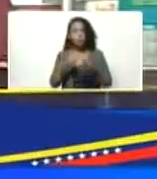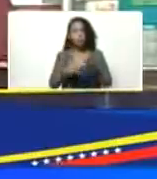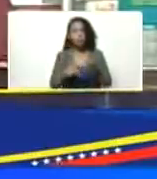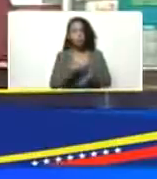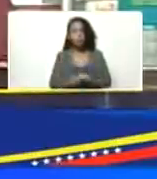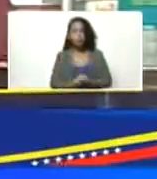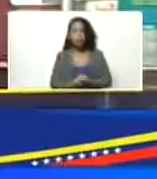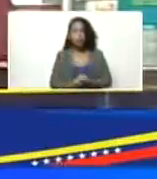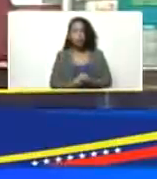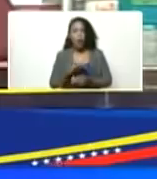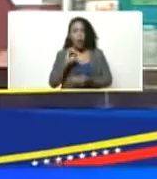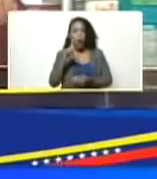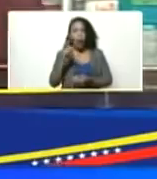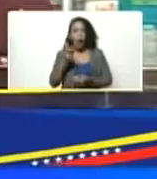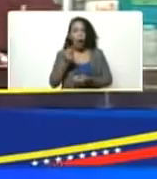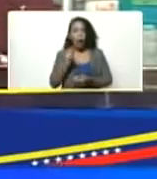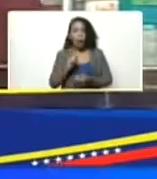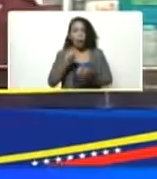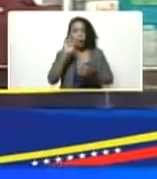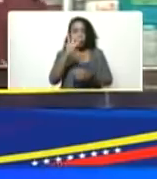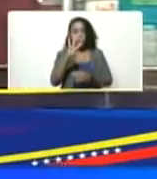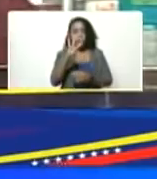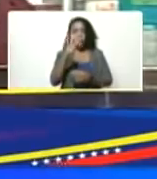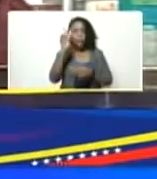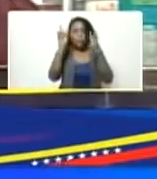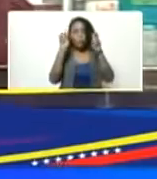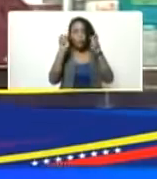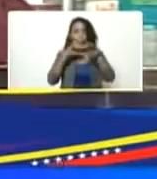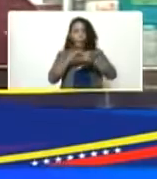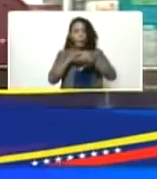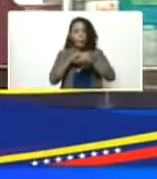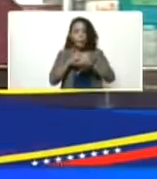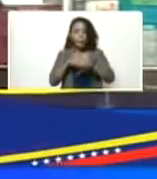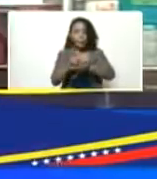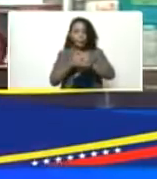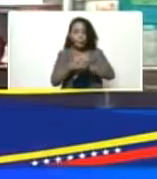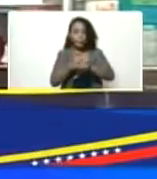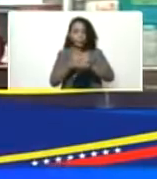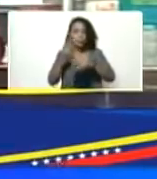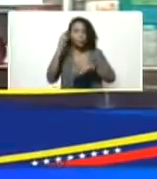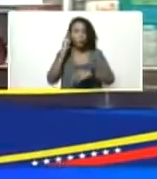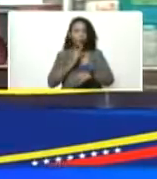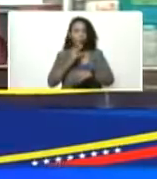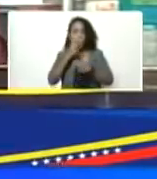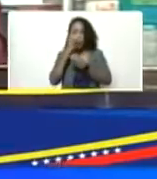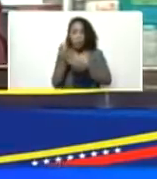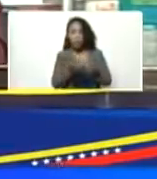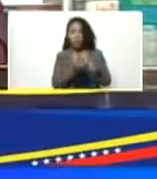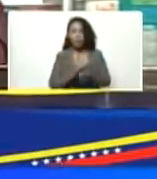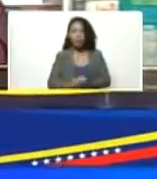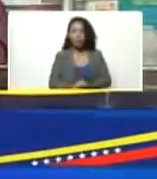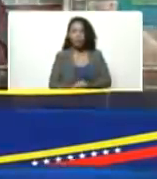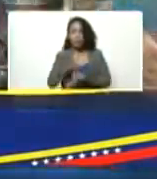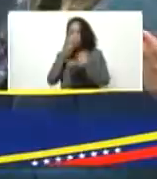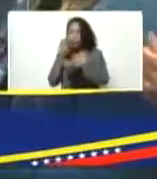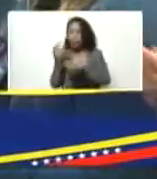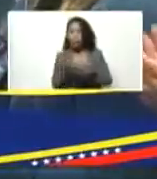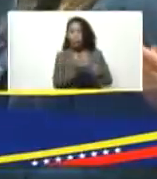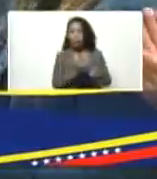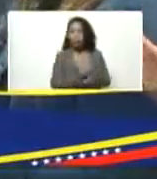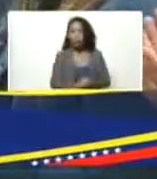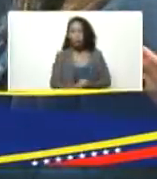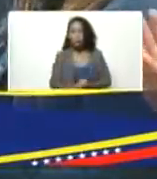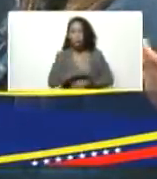Olga Luisa Figueroa. Las cuatro nuevas ministras del gobierno bolivariano. Bienvenida. Bienvenido.